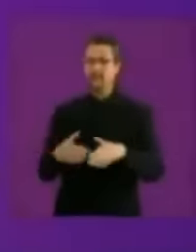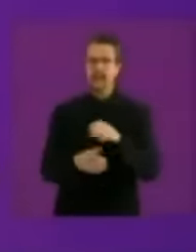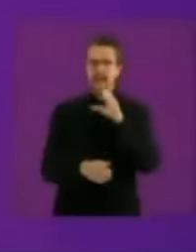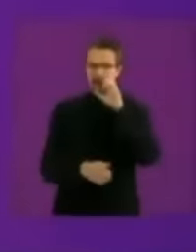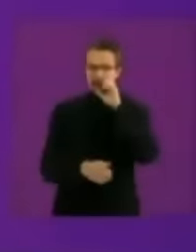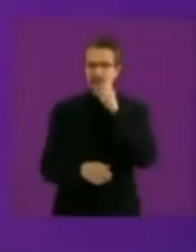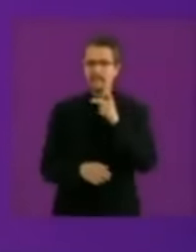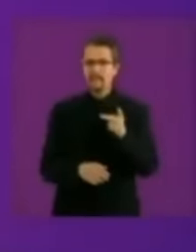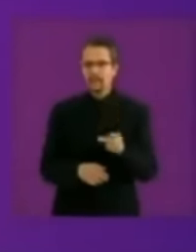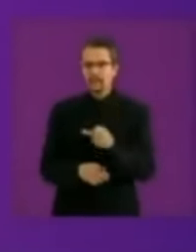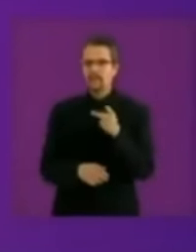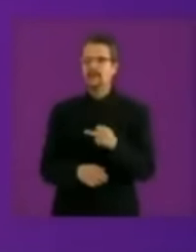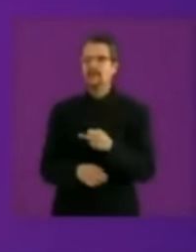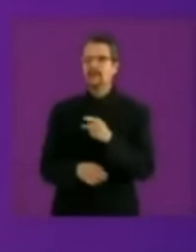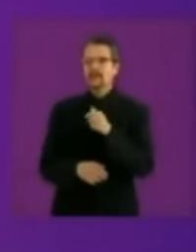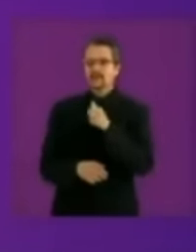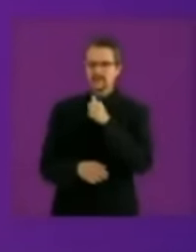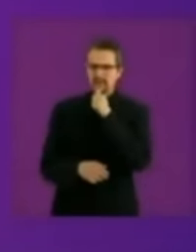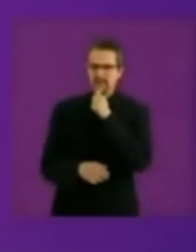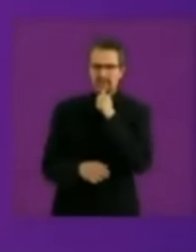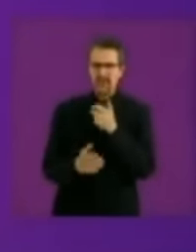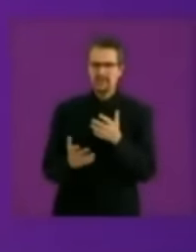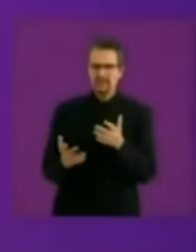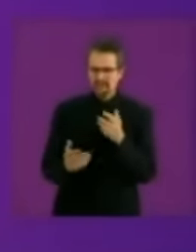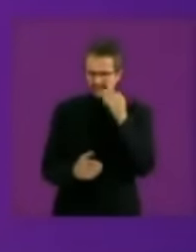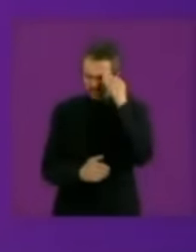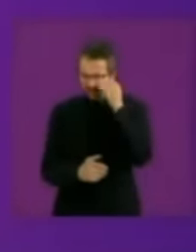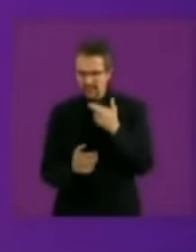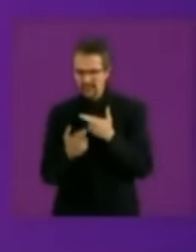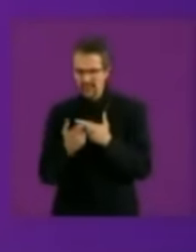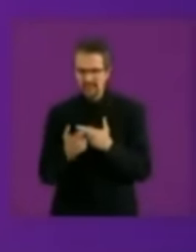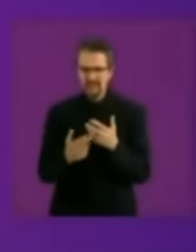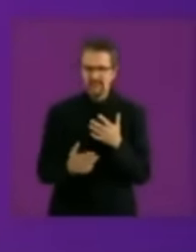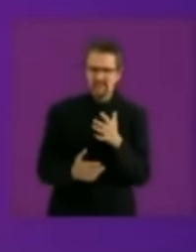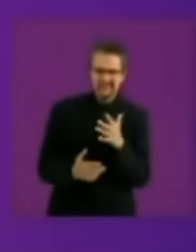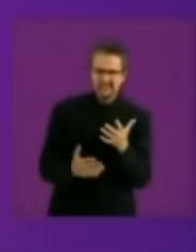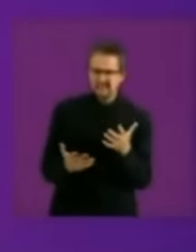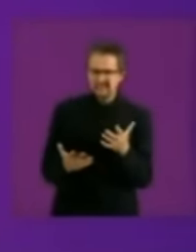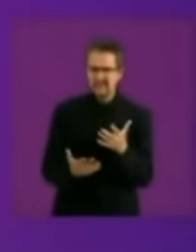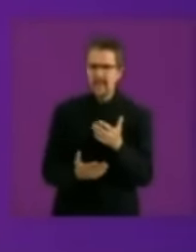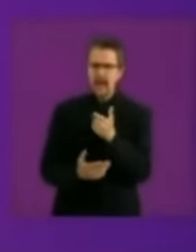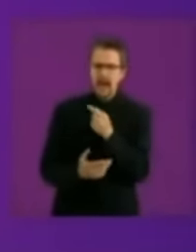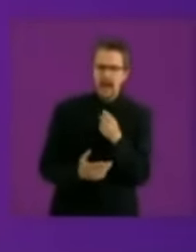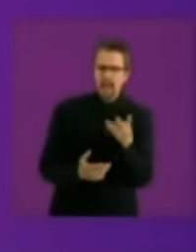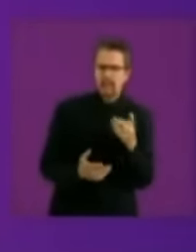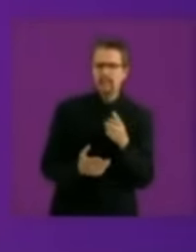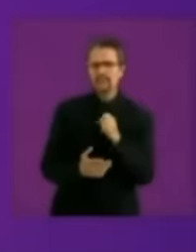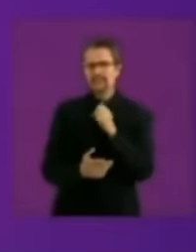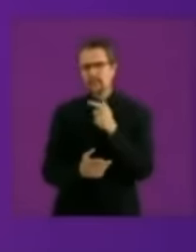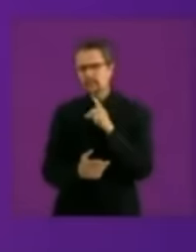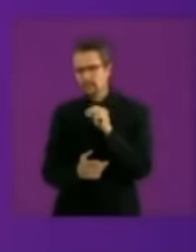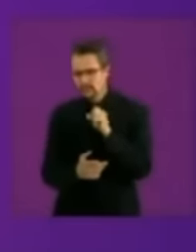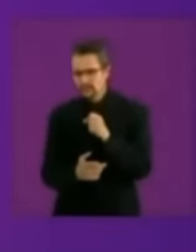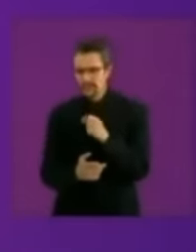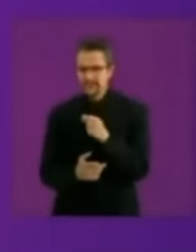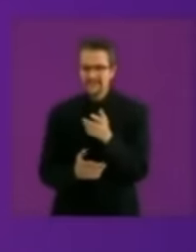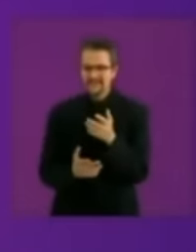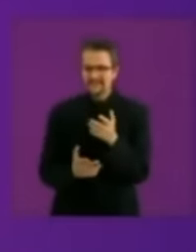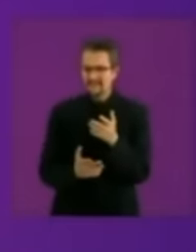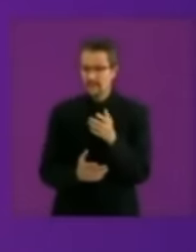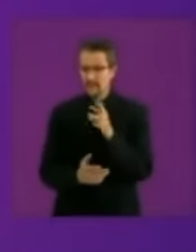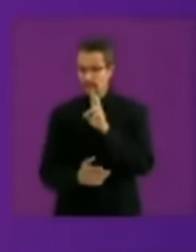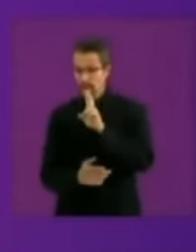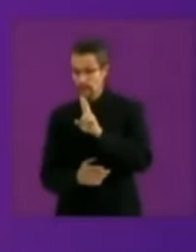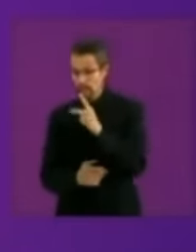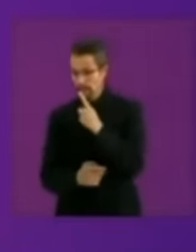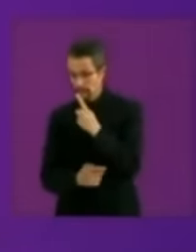tiempo. Que ese es un dato que está causando ya mucho revuelo en redes sociales, lo del reloj del INE. El reloj del INE. Sí.